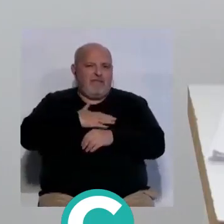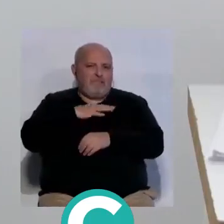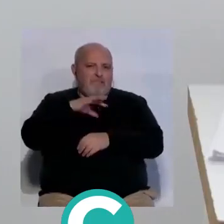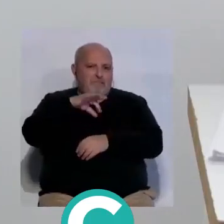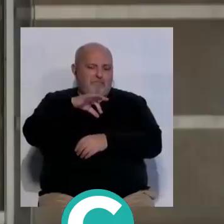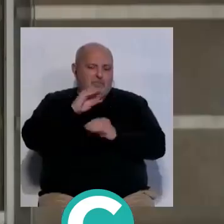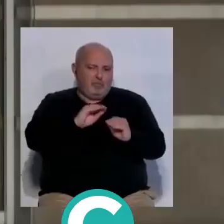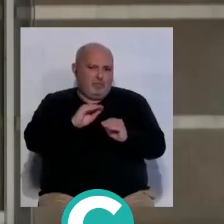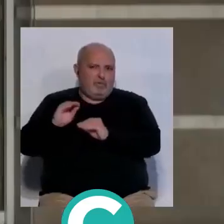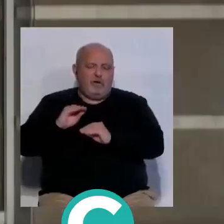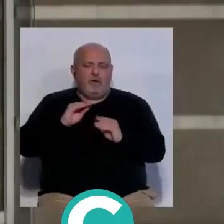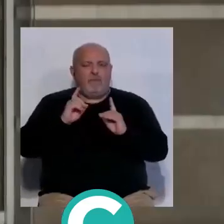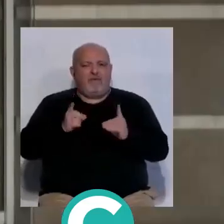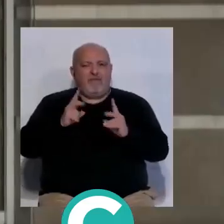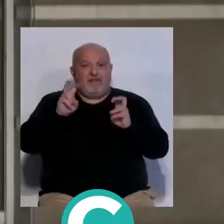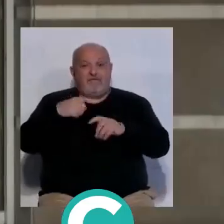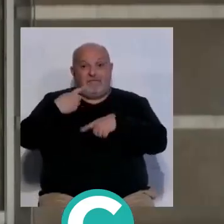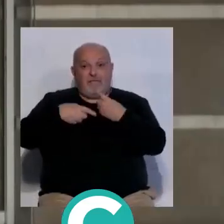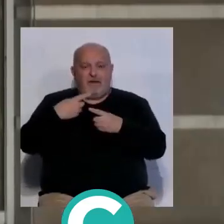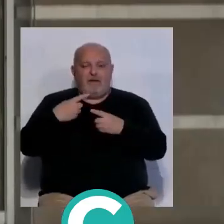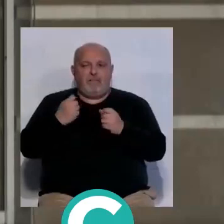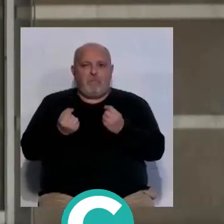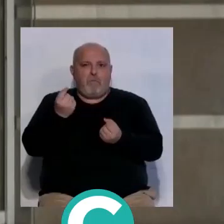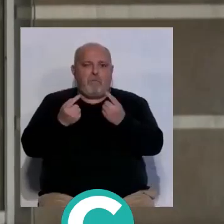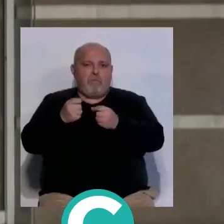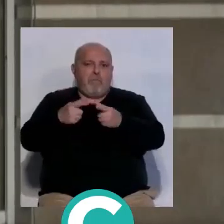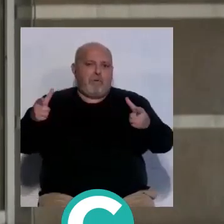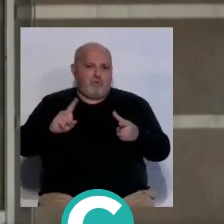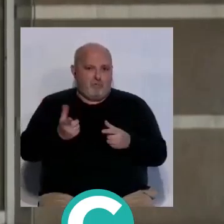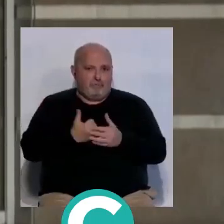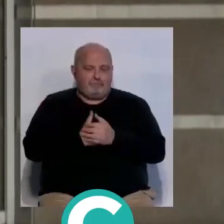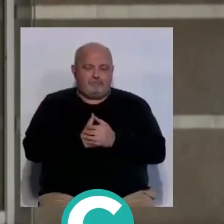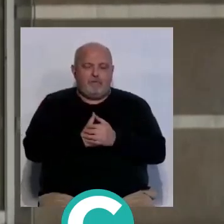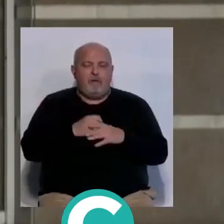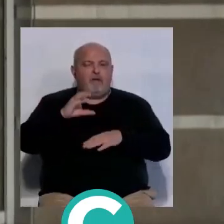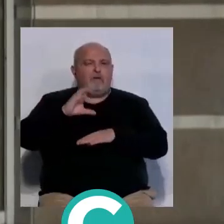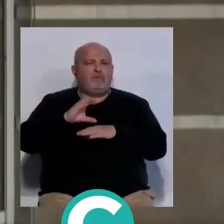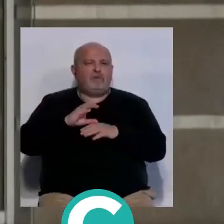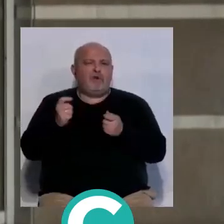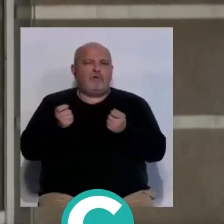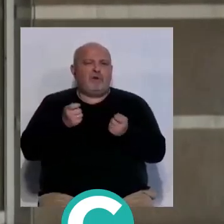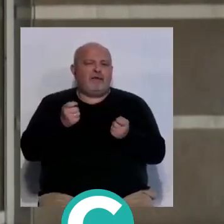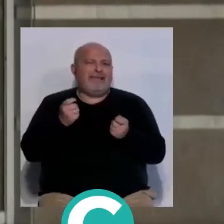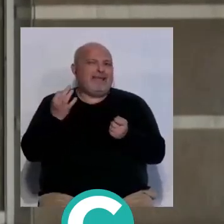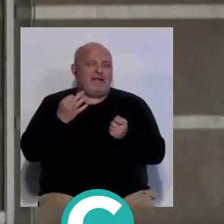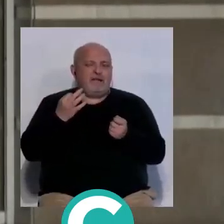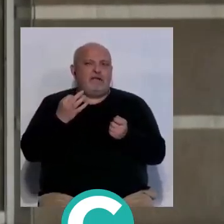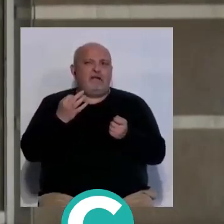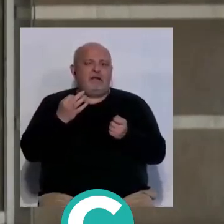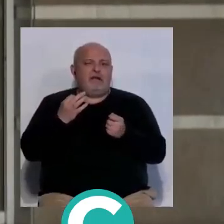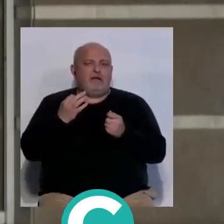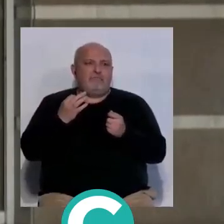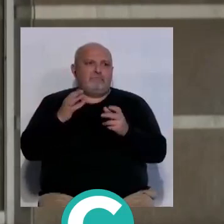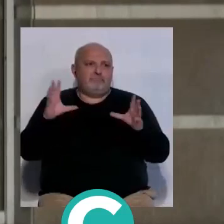que podamos prevenir en estas familias la aparición del cáncer. Esta es una consulta que pretende coordinar una